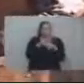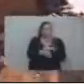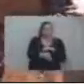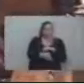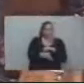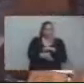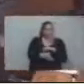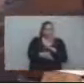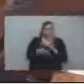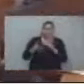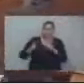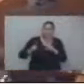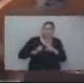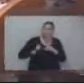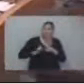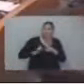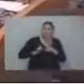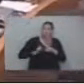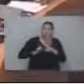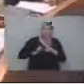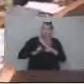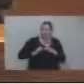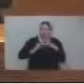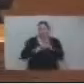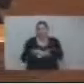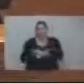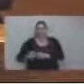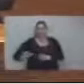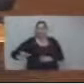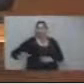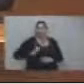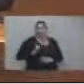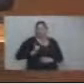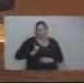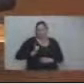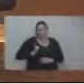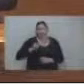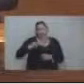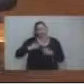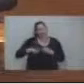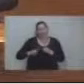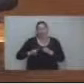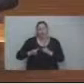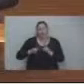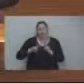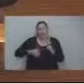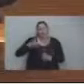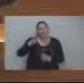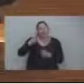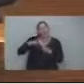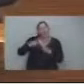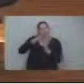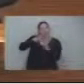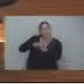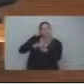la oportunidad con el oportunismo. Y tenemos la obligación de contribuir a explicar las cosas. Y eso es lo